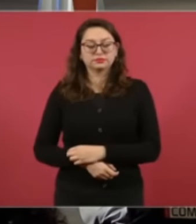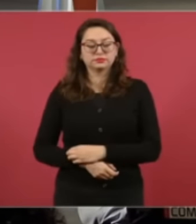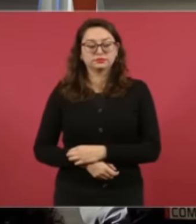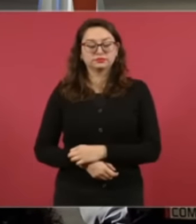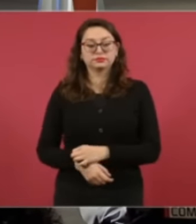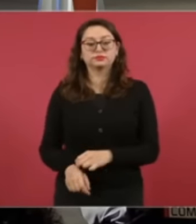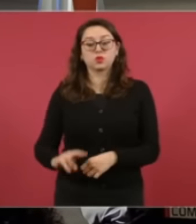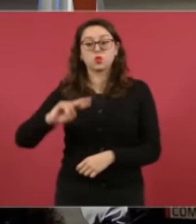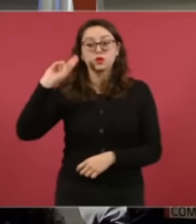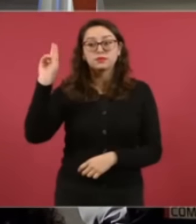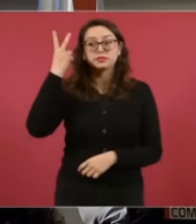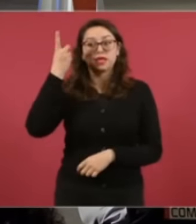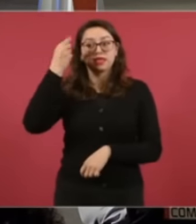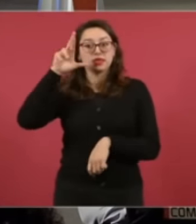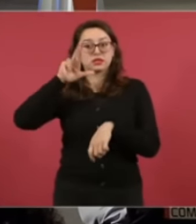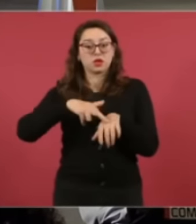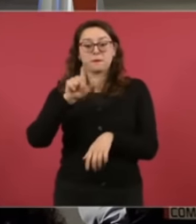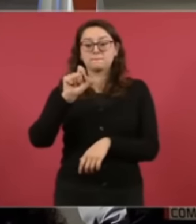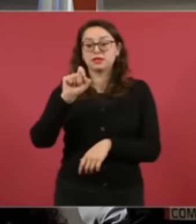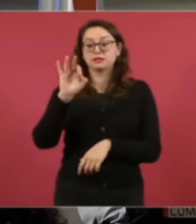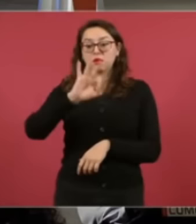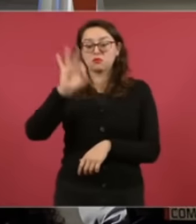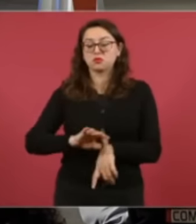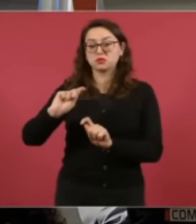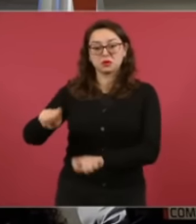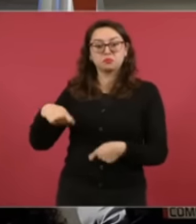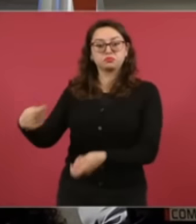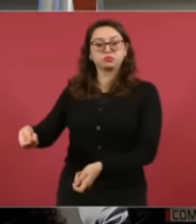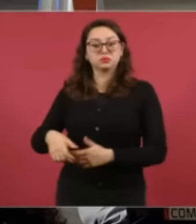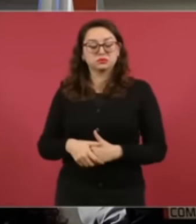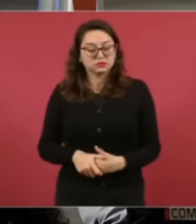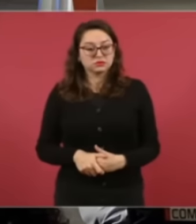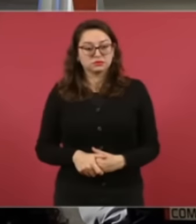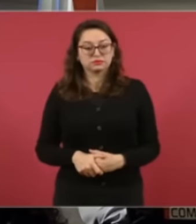¿20% de las direcciones de los planteles educativos y las universidades?